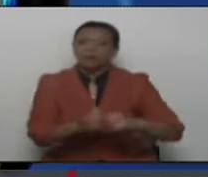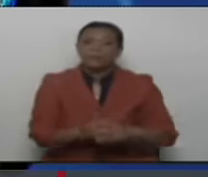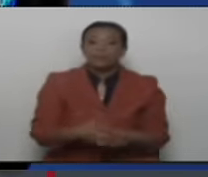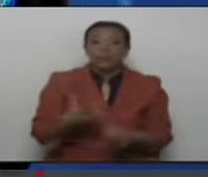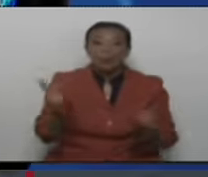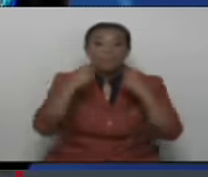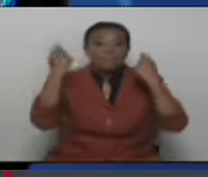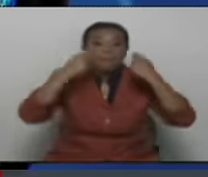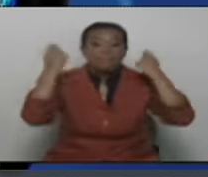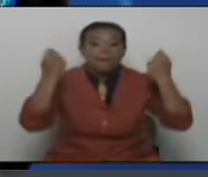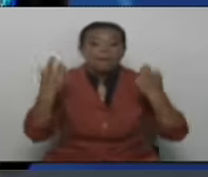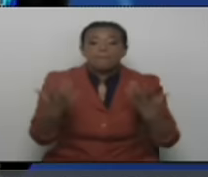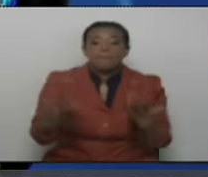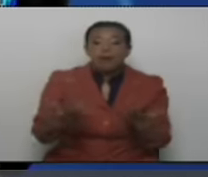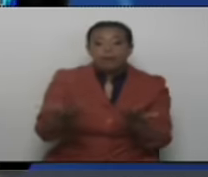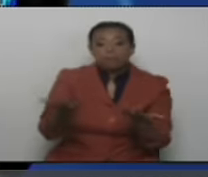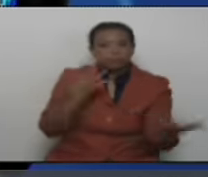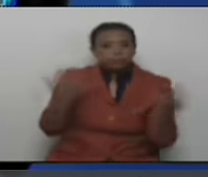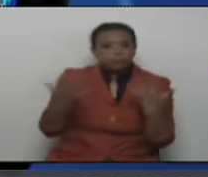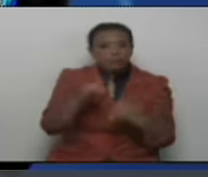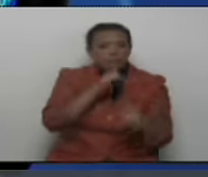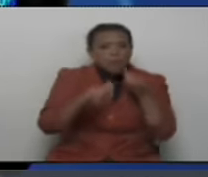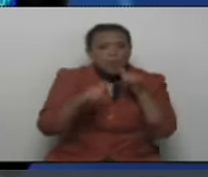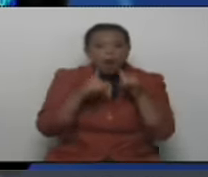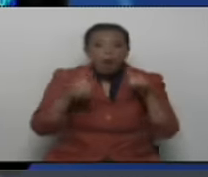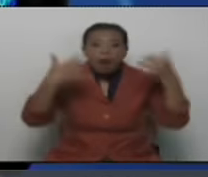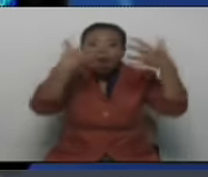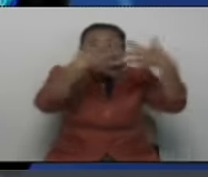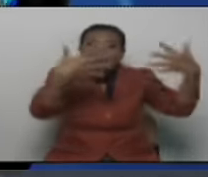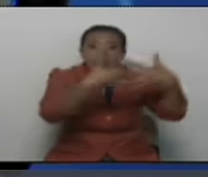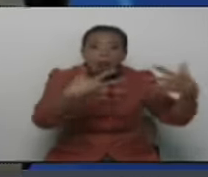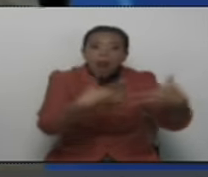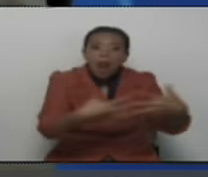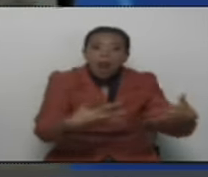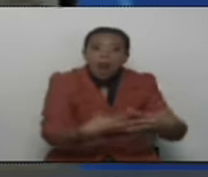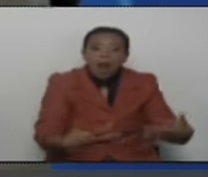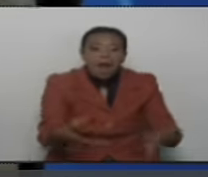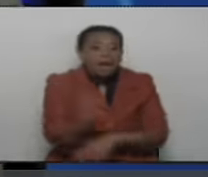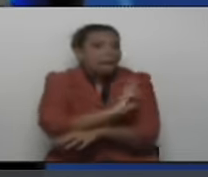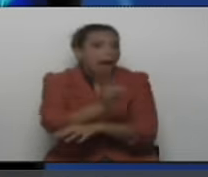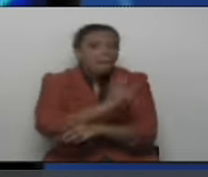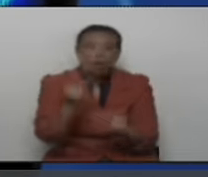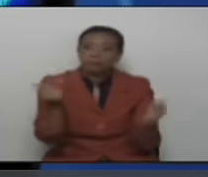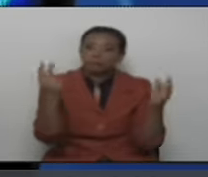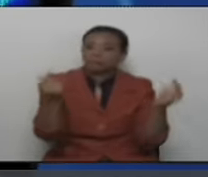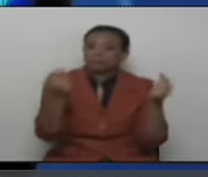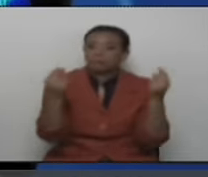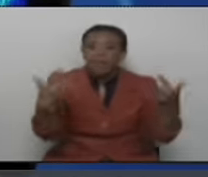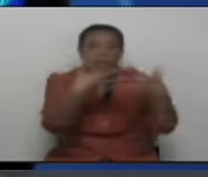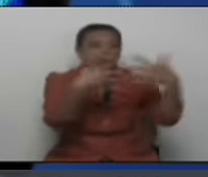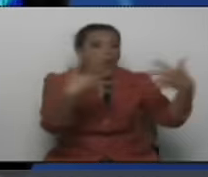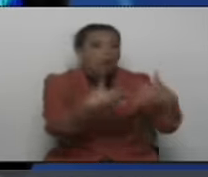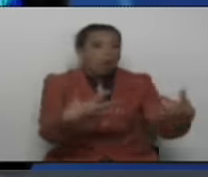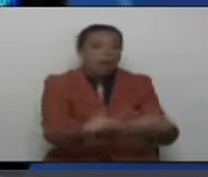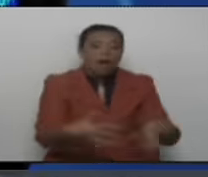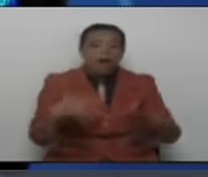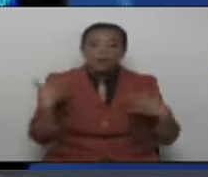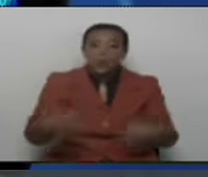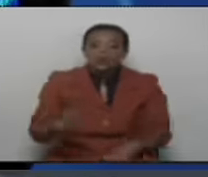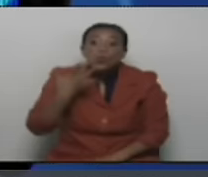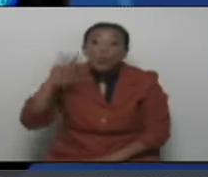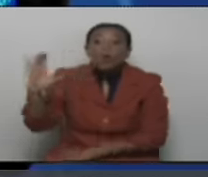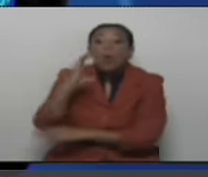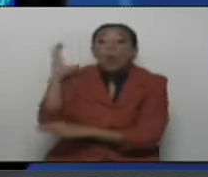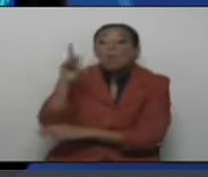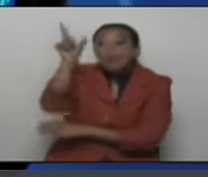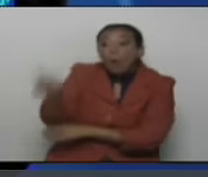sacan entonces un relato, mira qué rápido son, un relato de un